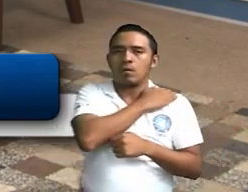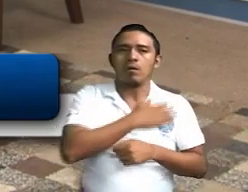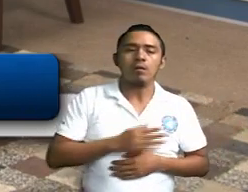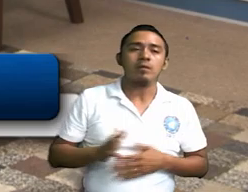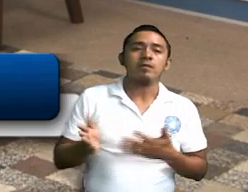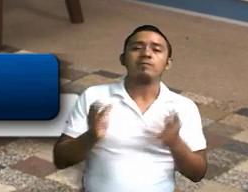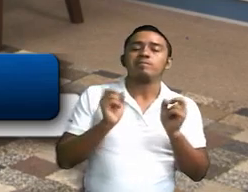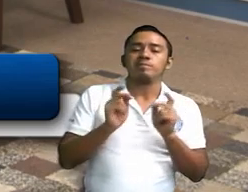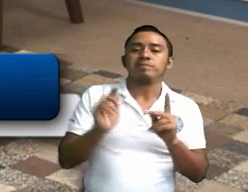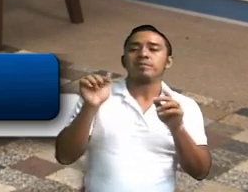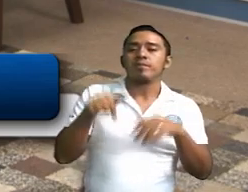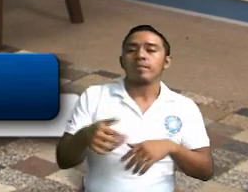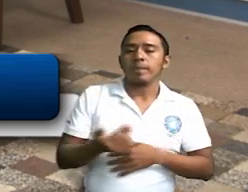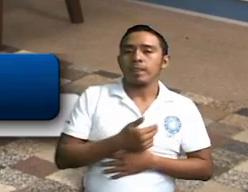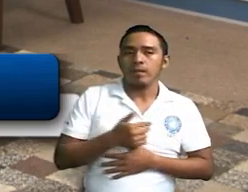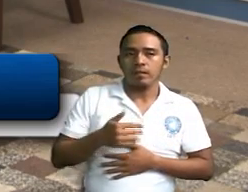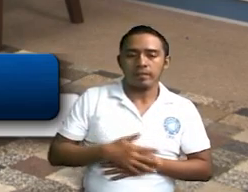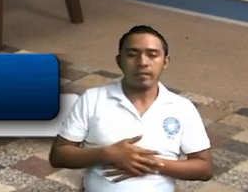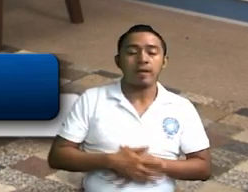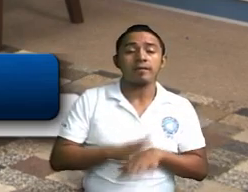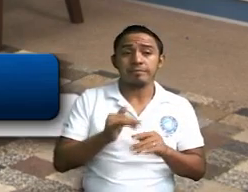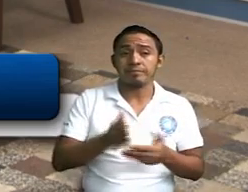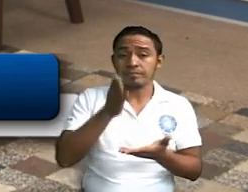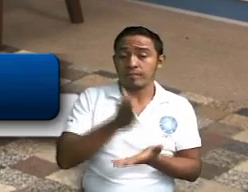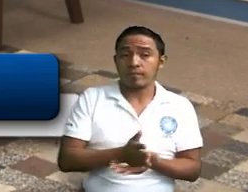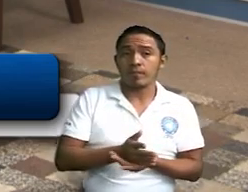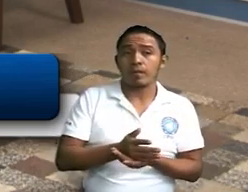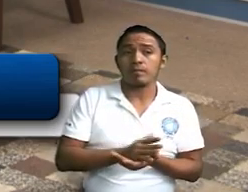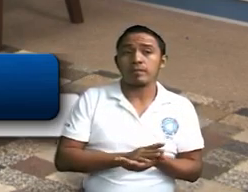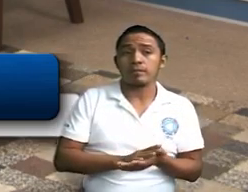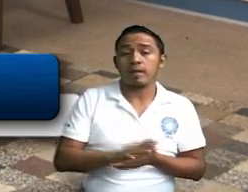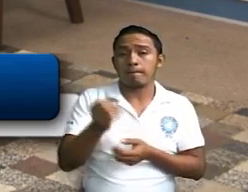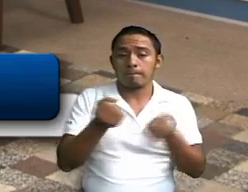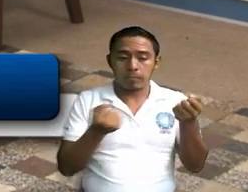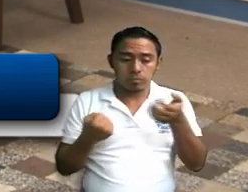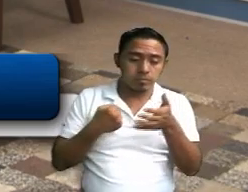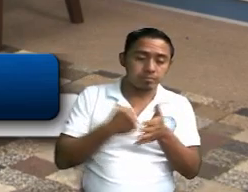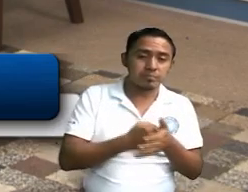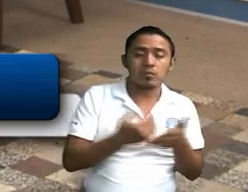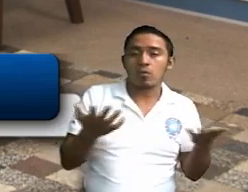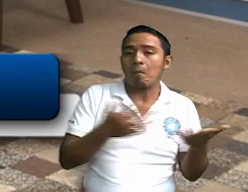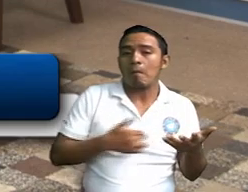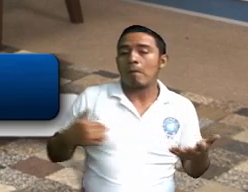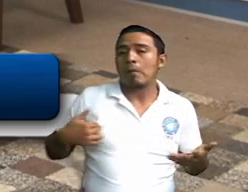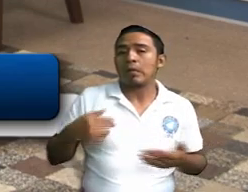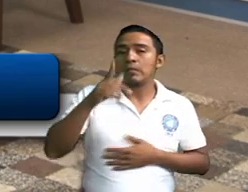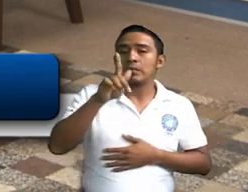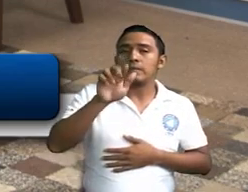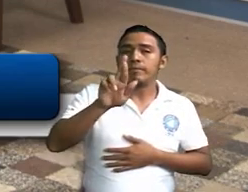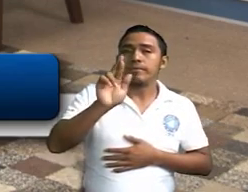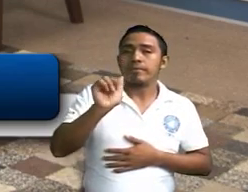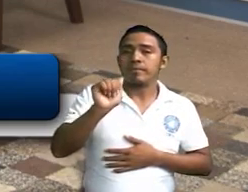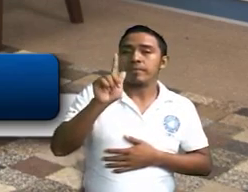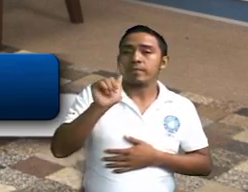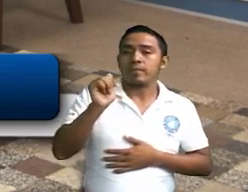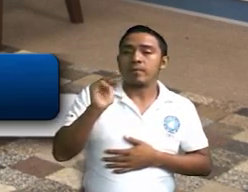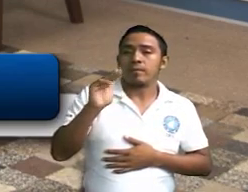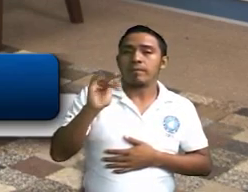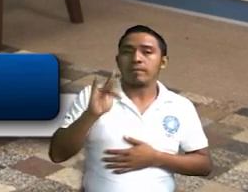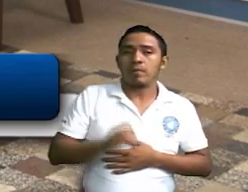ustedes utilizan cuando ya hay una lesión grave? Por ejemplo, un accidentado que quedó en un